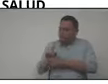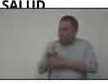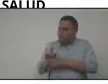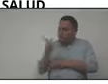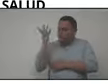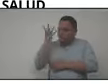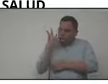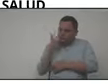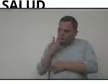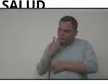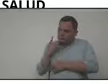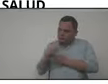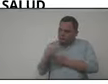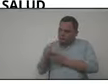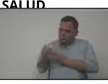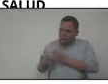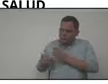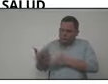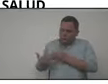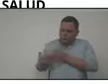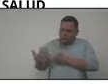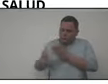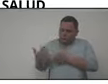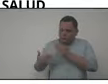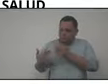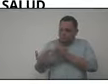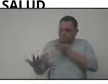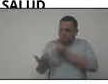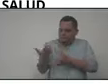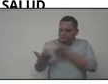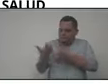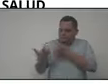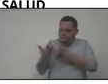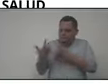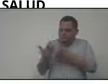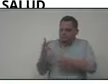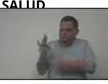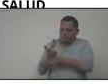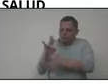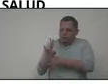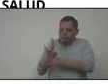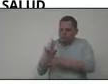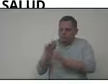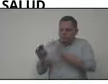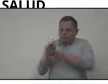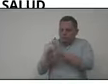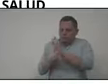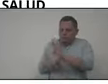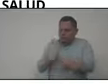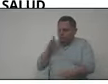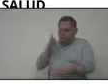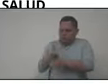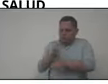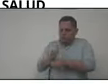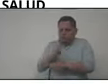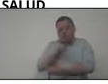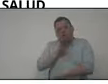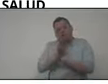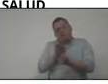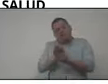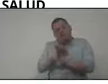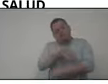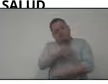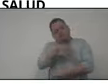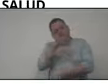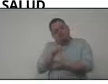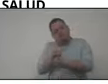día mejorando todos nuestros sistemas, el modelo estándar de control interno, un sistema de gestión documental y archivo,